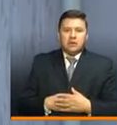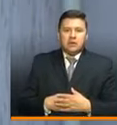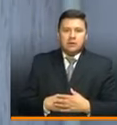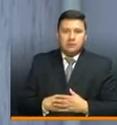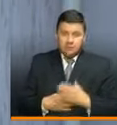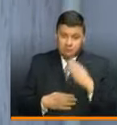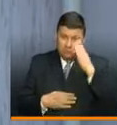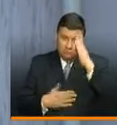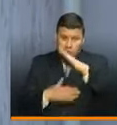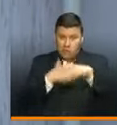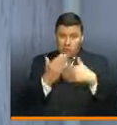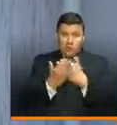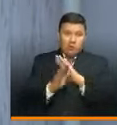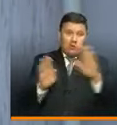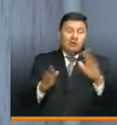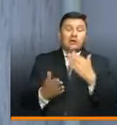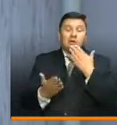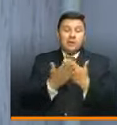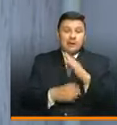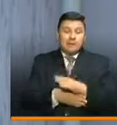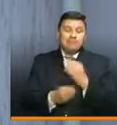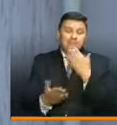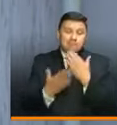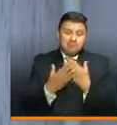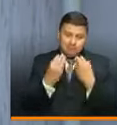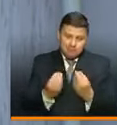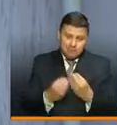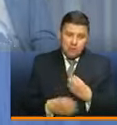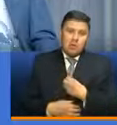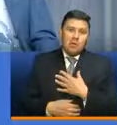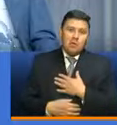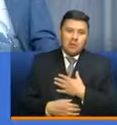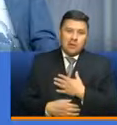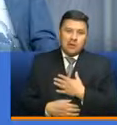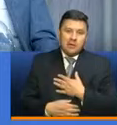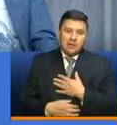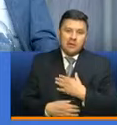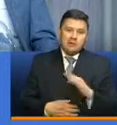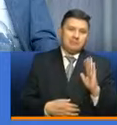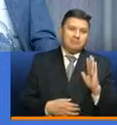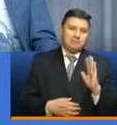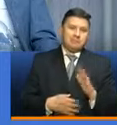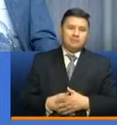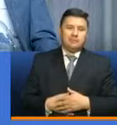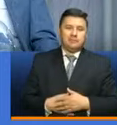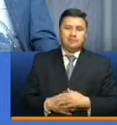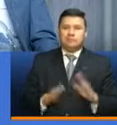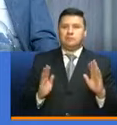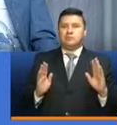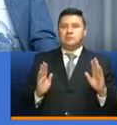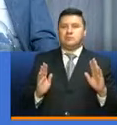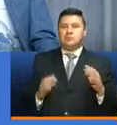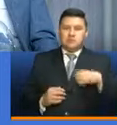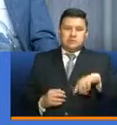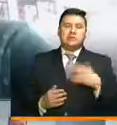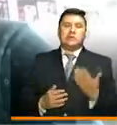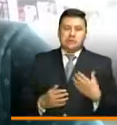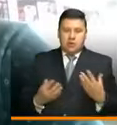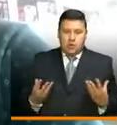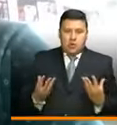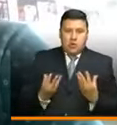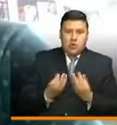Hola a todos, muy buenas tardes, muchas gracias por esta oportunidad. Pues bueno, nosotros hicimos